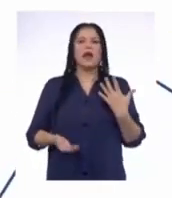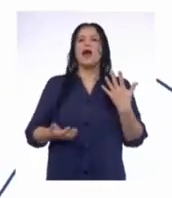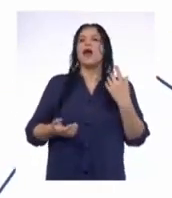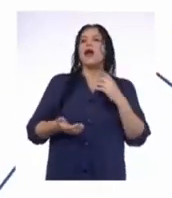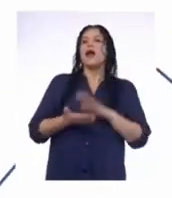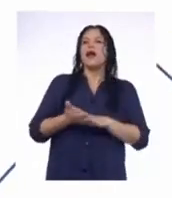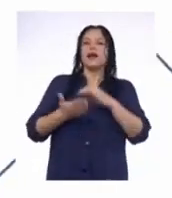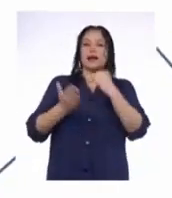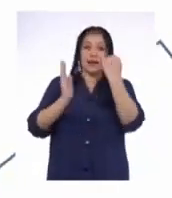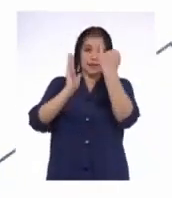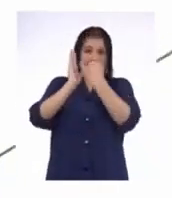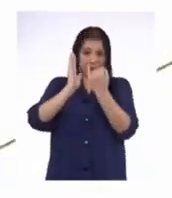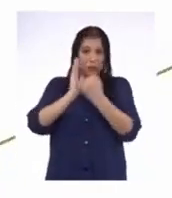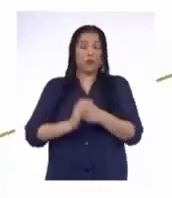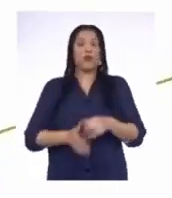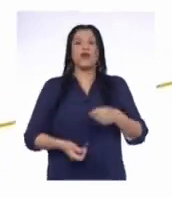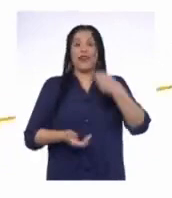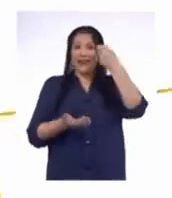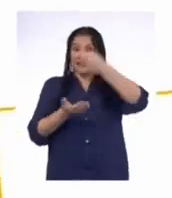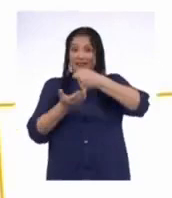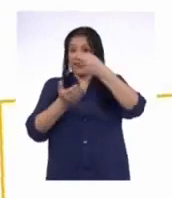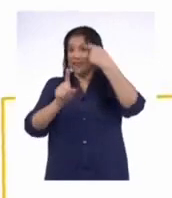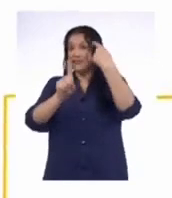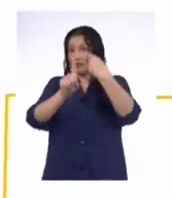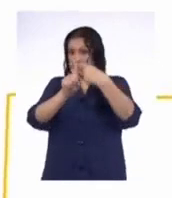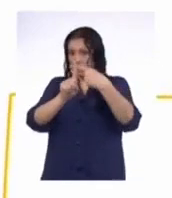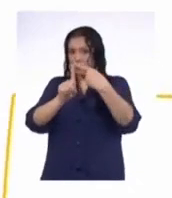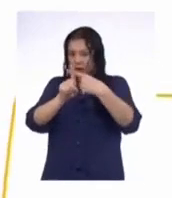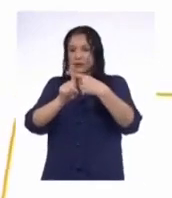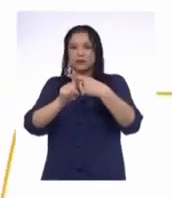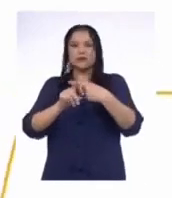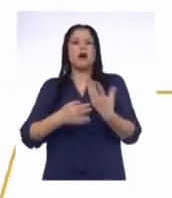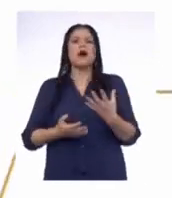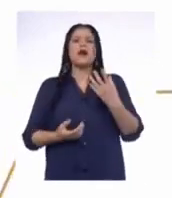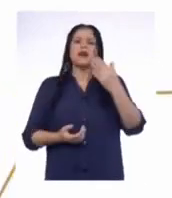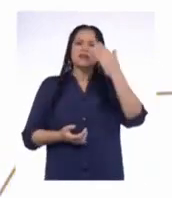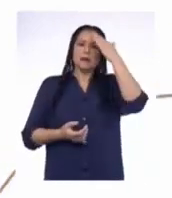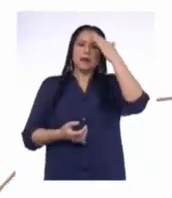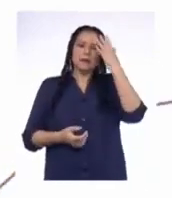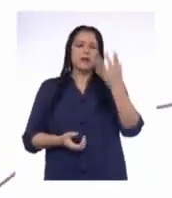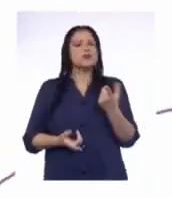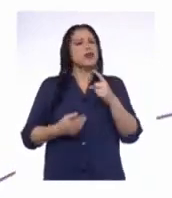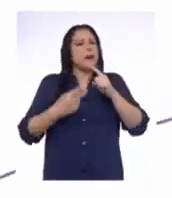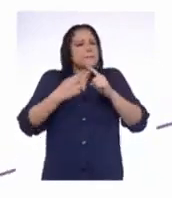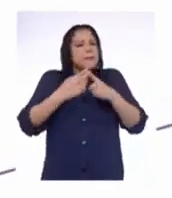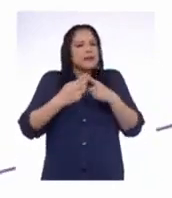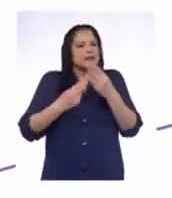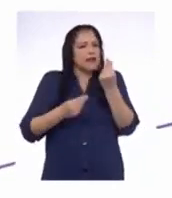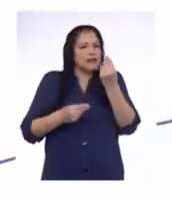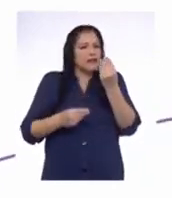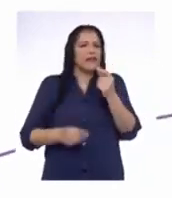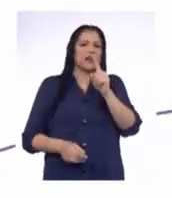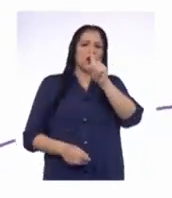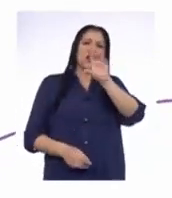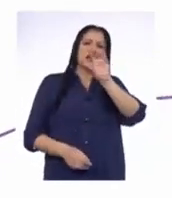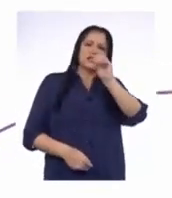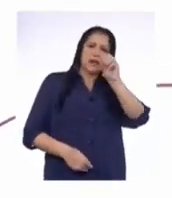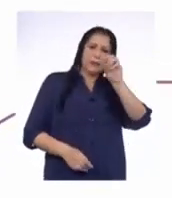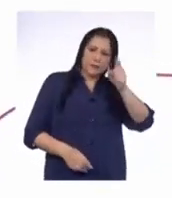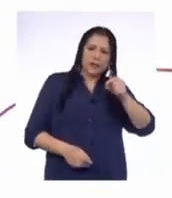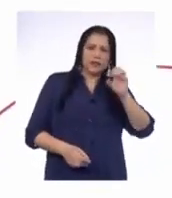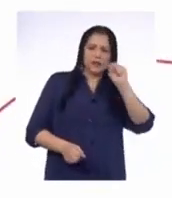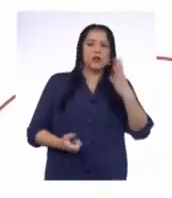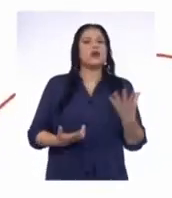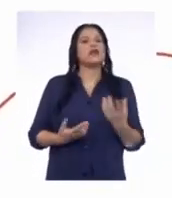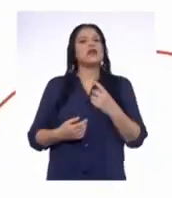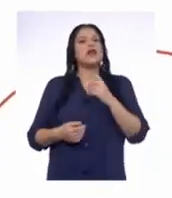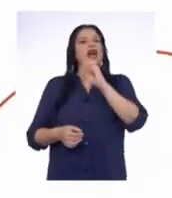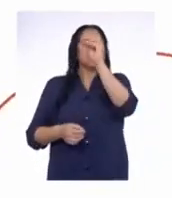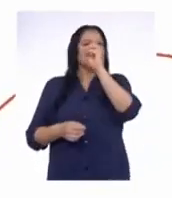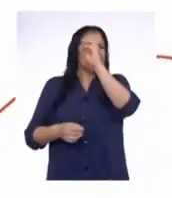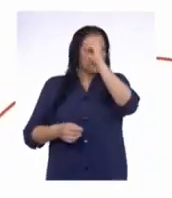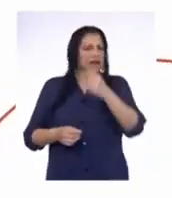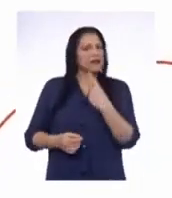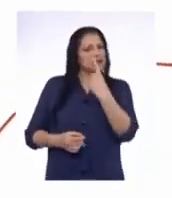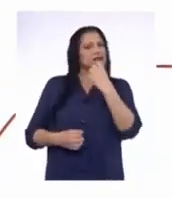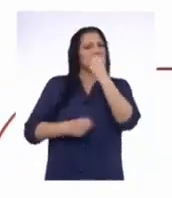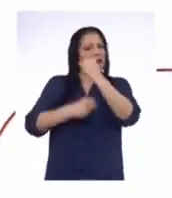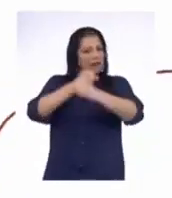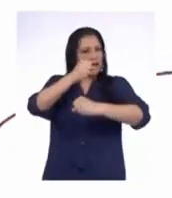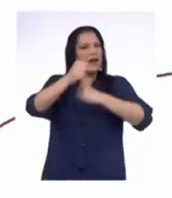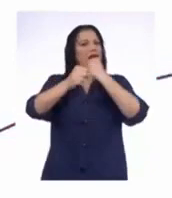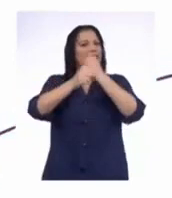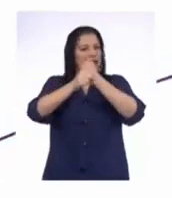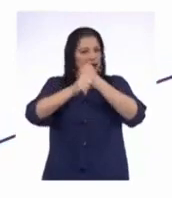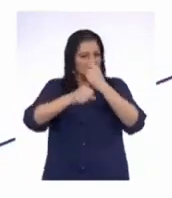En el diagrama del interés compuesto, notamos que ingresa un capital de 100 mil soles y el interés que gana por cada año